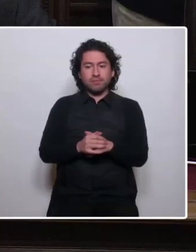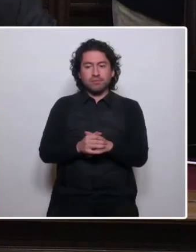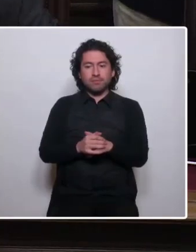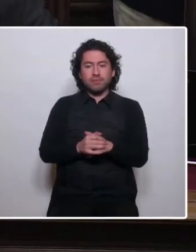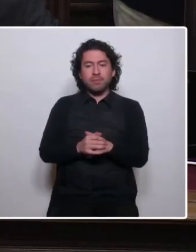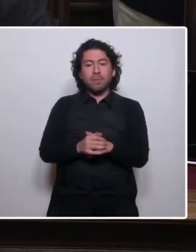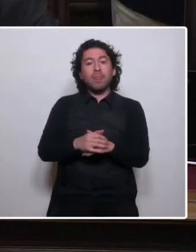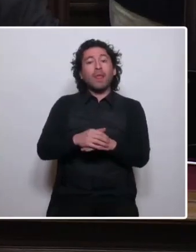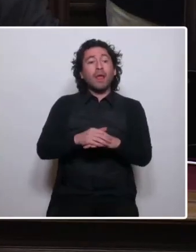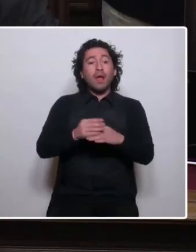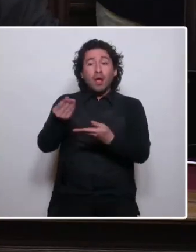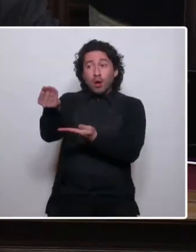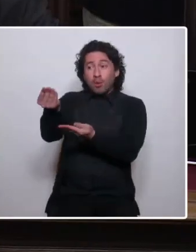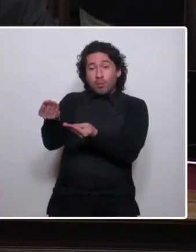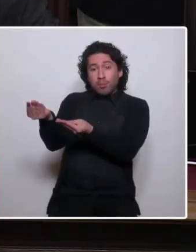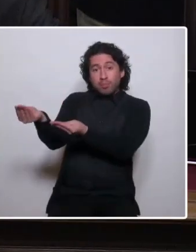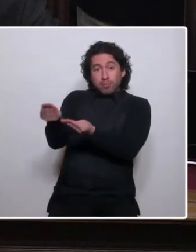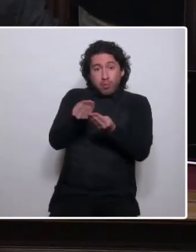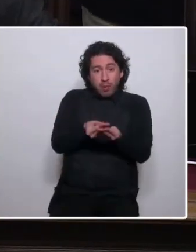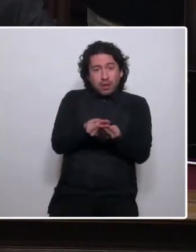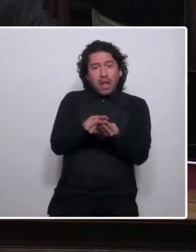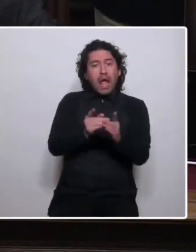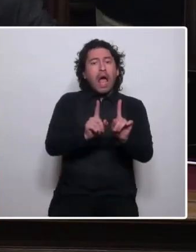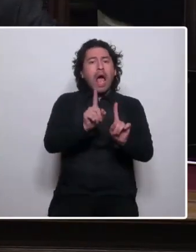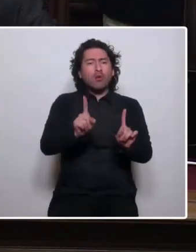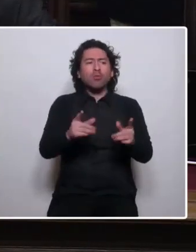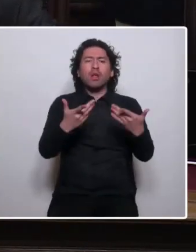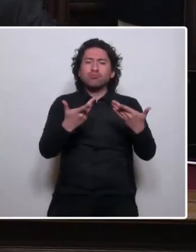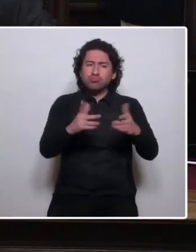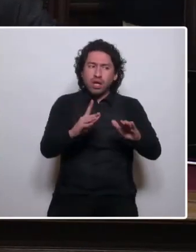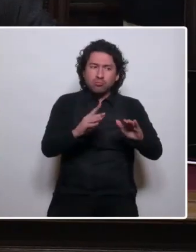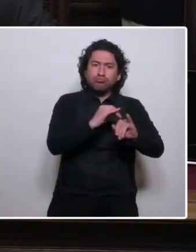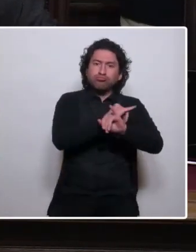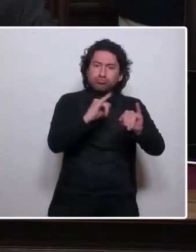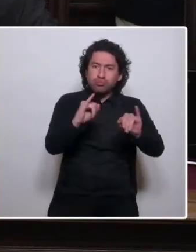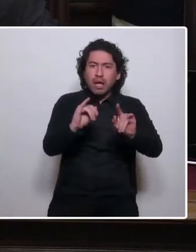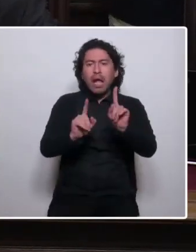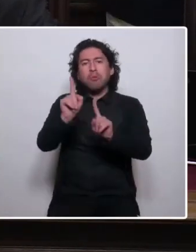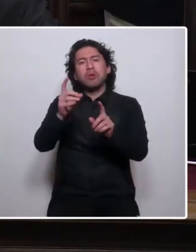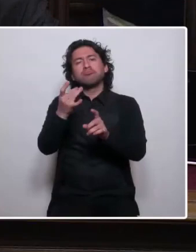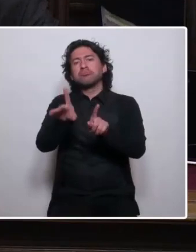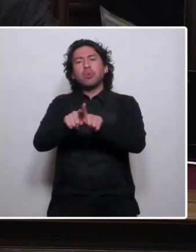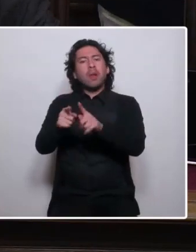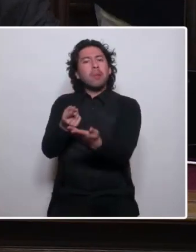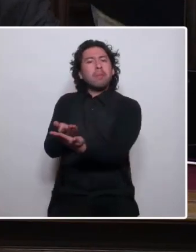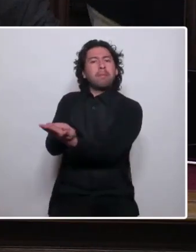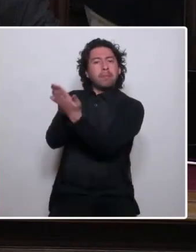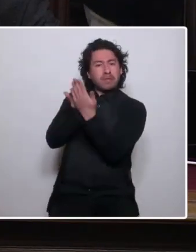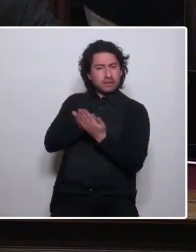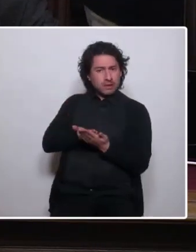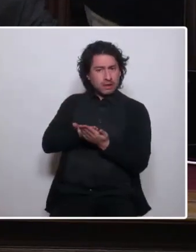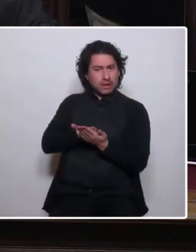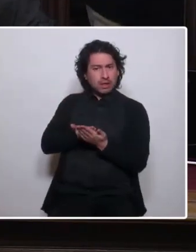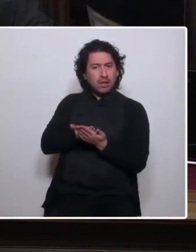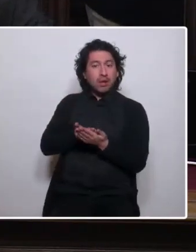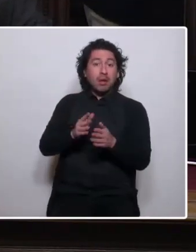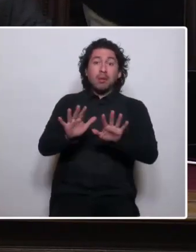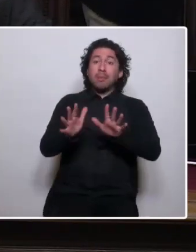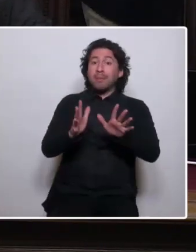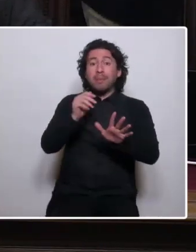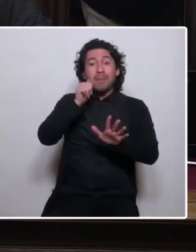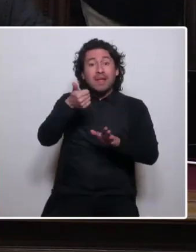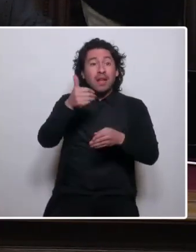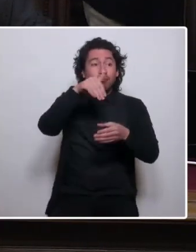Claro, algunas propuestas de comisiones ya han sido enunciadas, otras han sido presentadas y probablemente durante la deliberación de